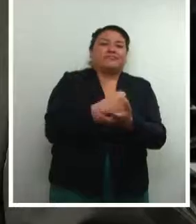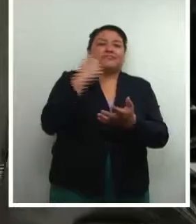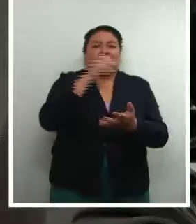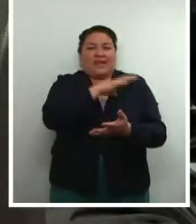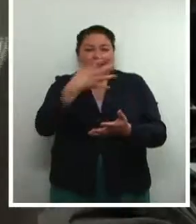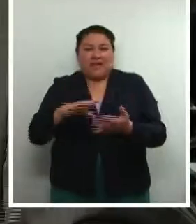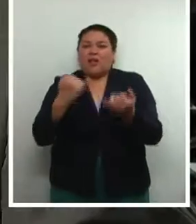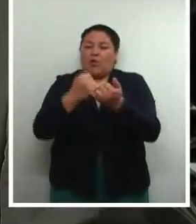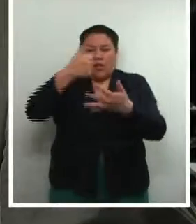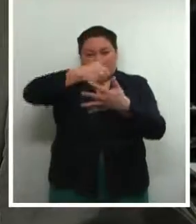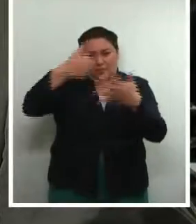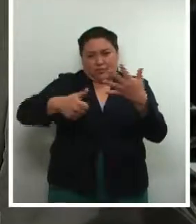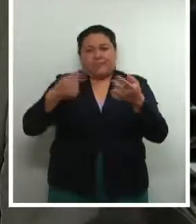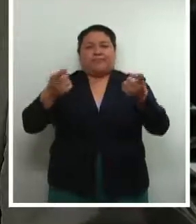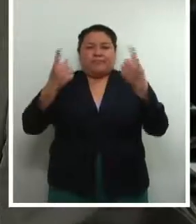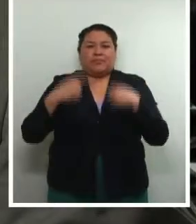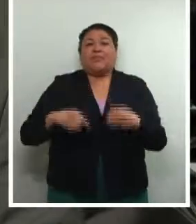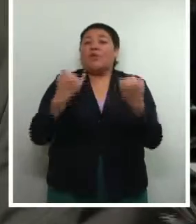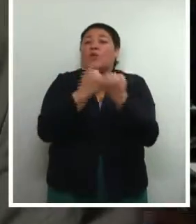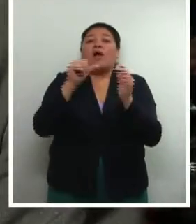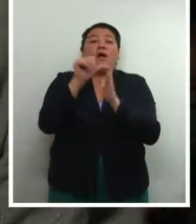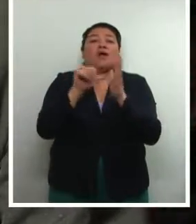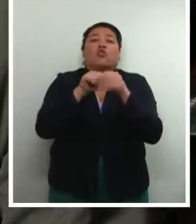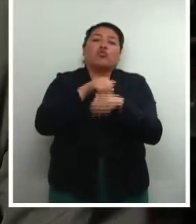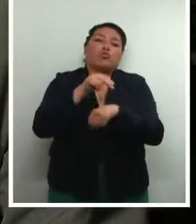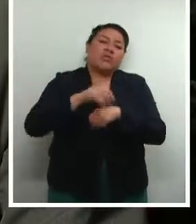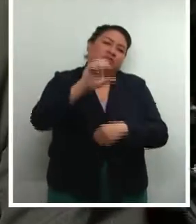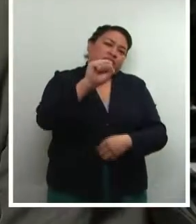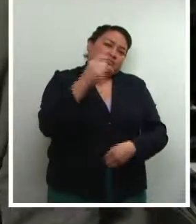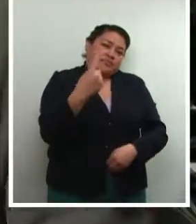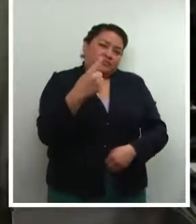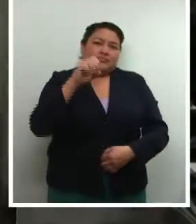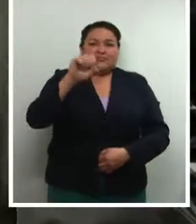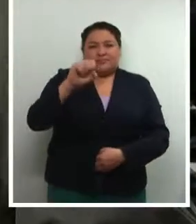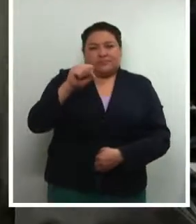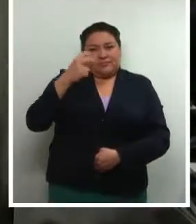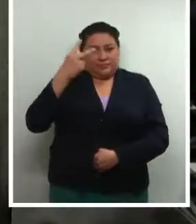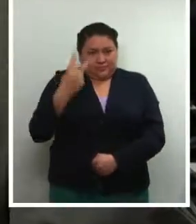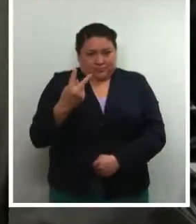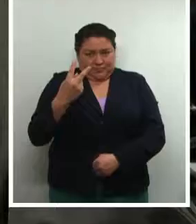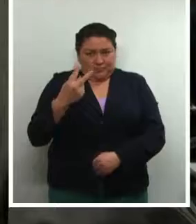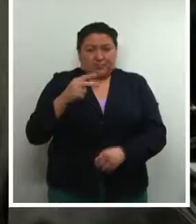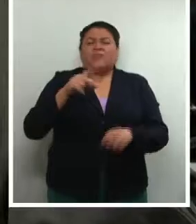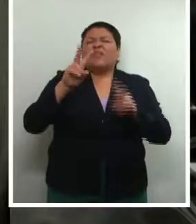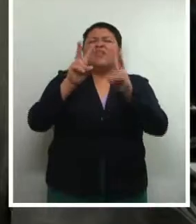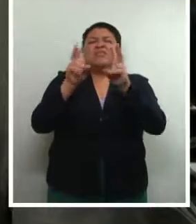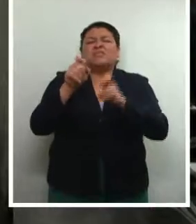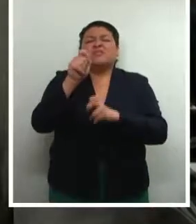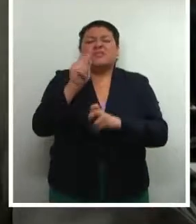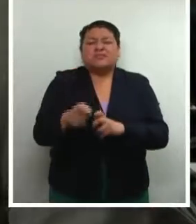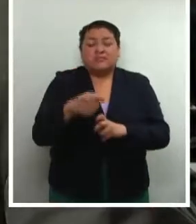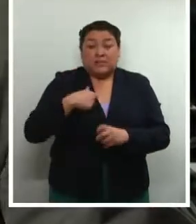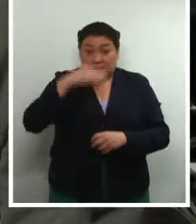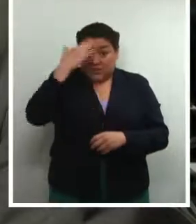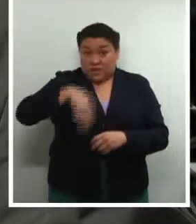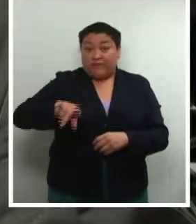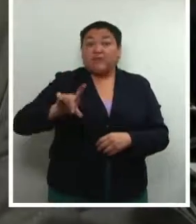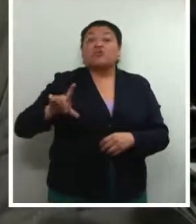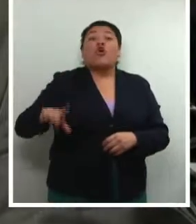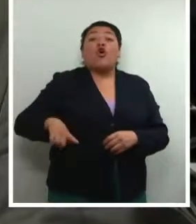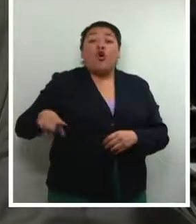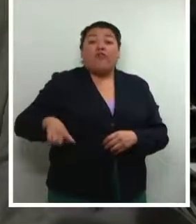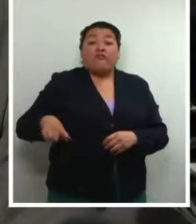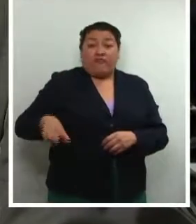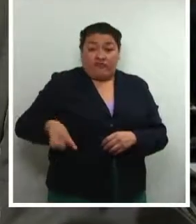los artículos 61 y 62. Estos se refieren a los recursos públicos de